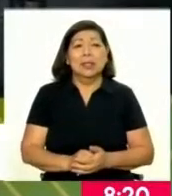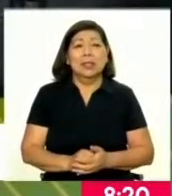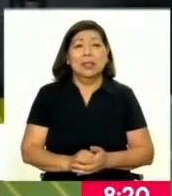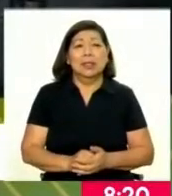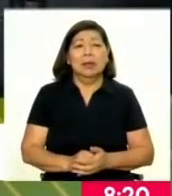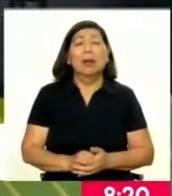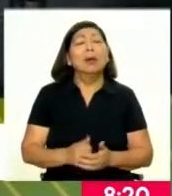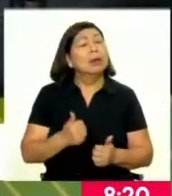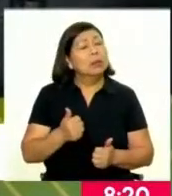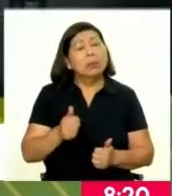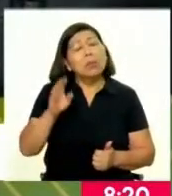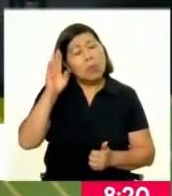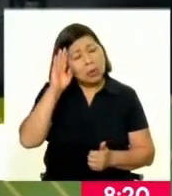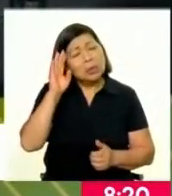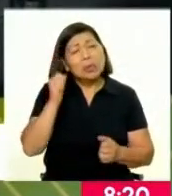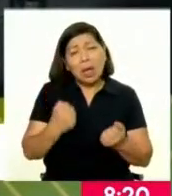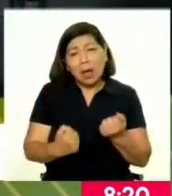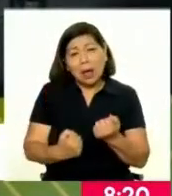heroico